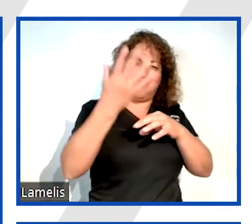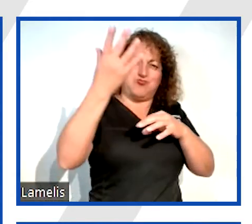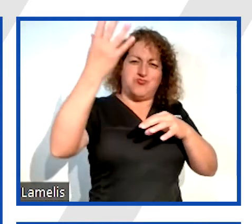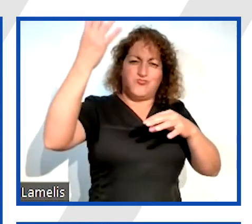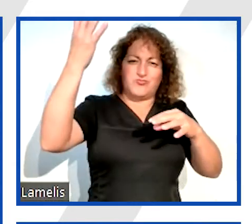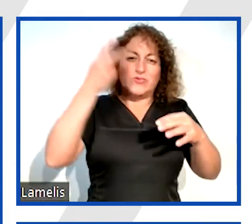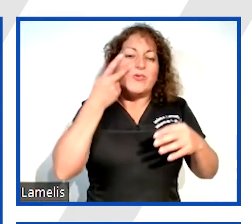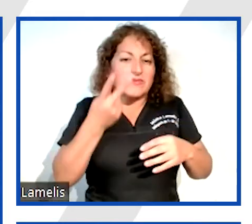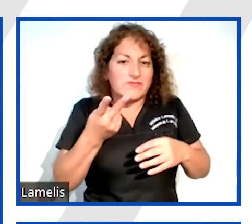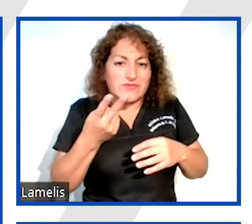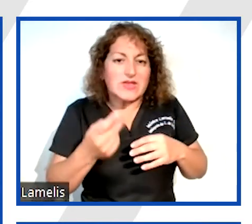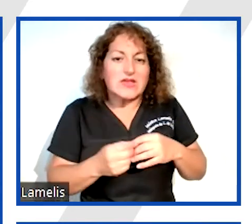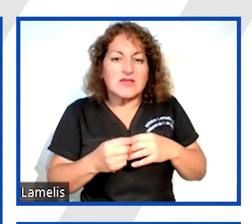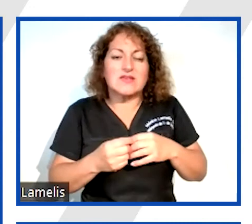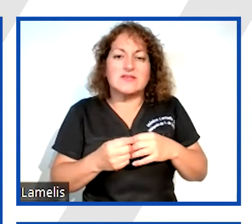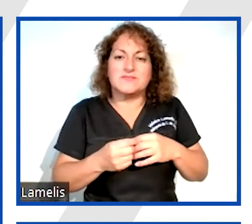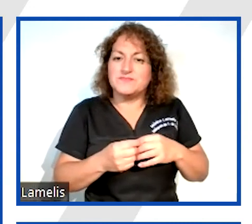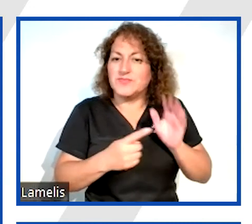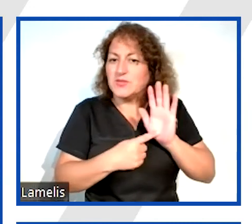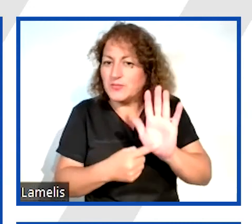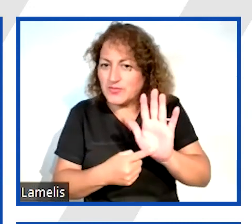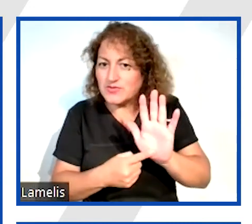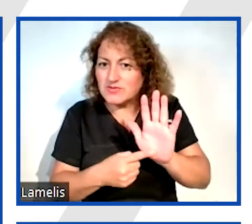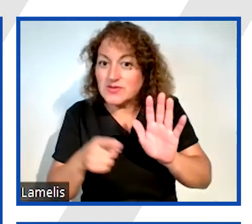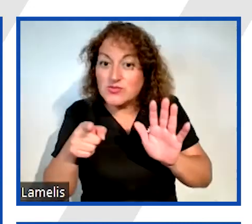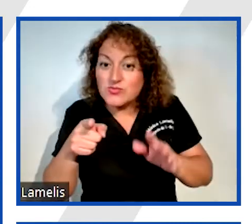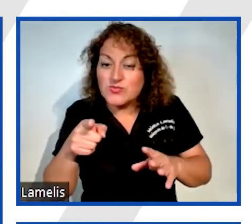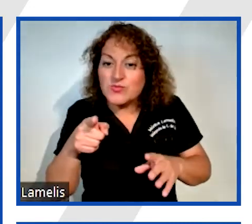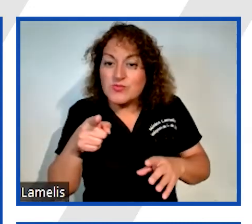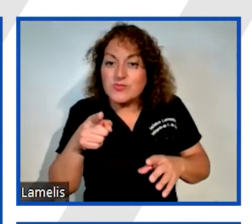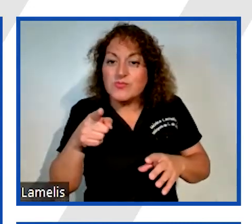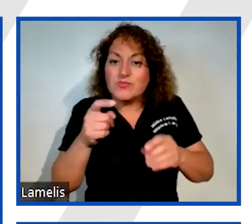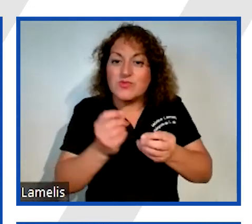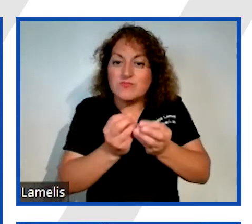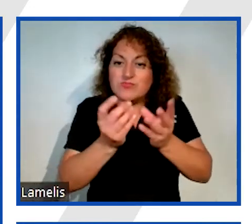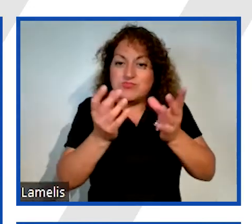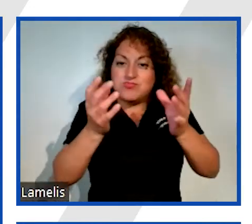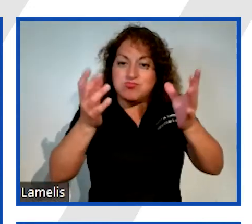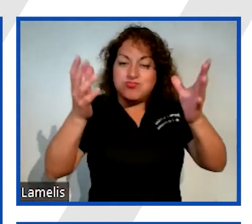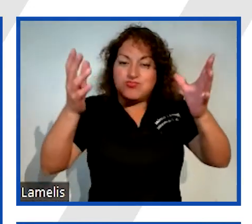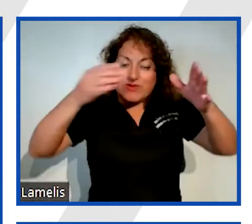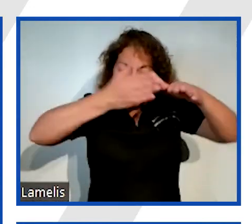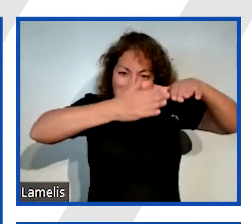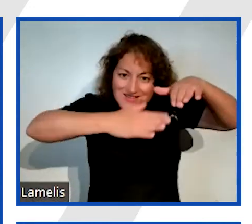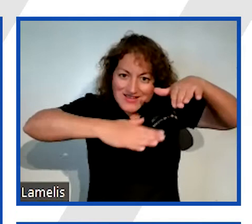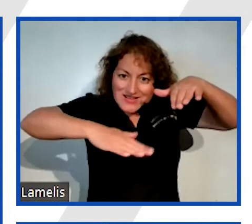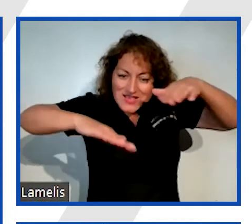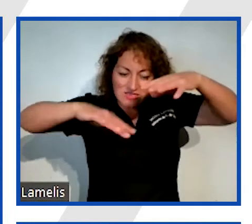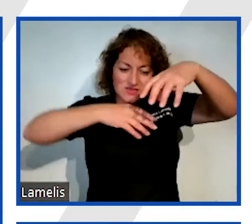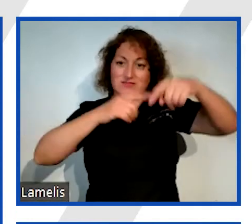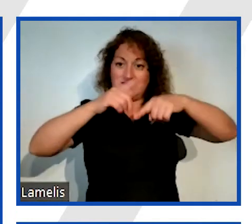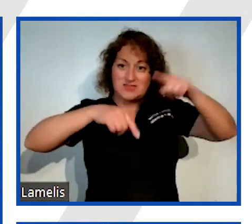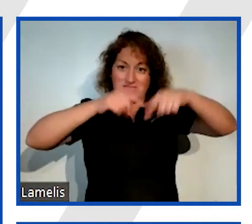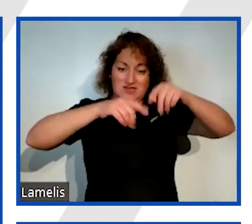dan cuenta yo les voy a mostrar al final y si se dan cuenta el cráter que queda ver